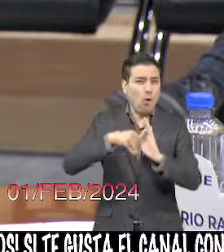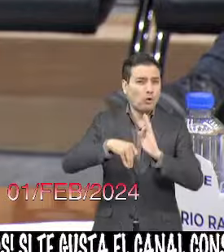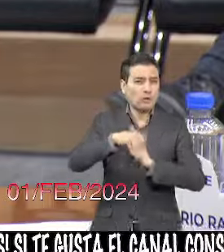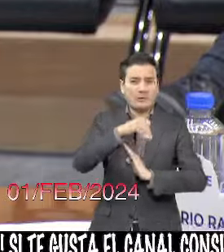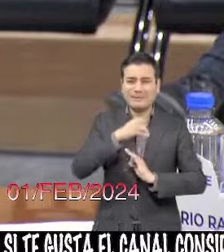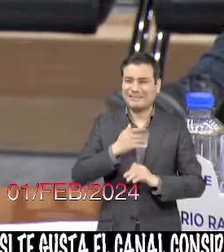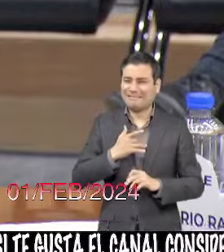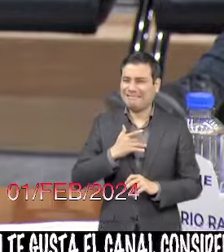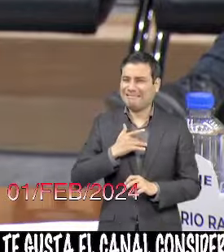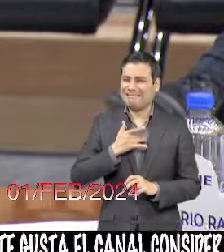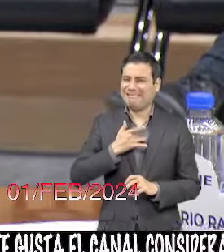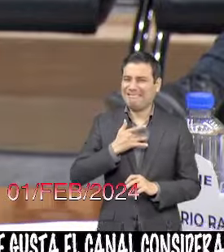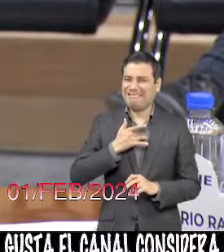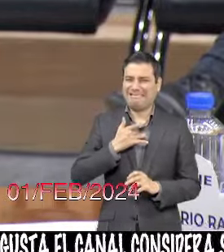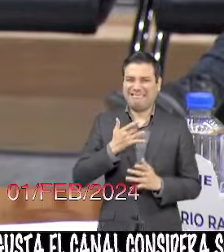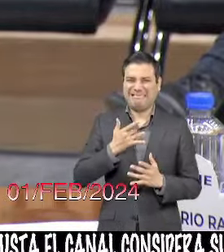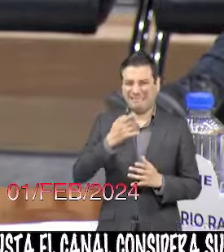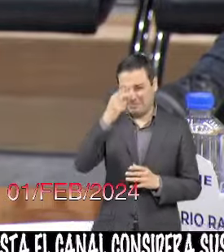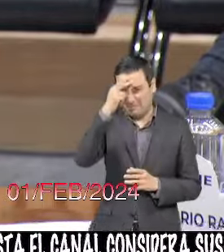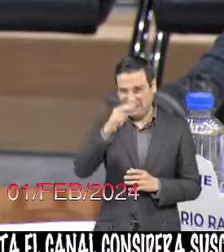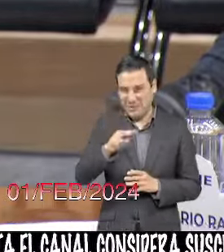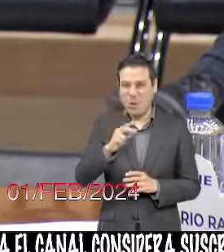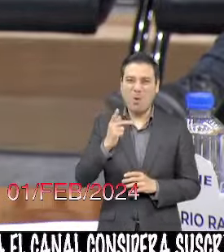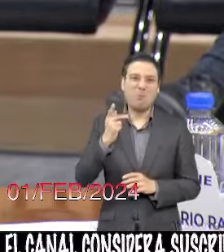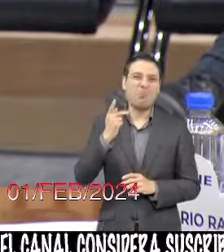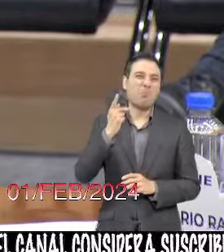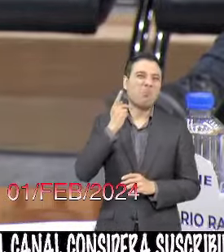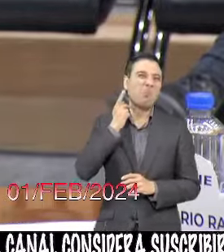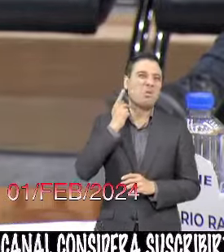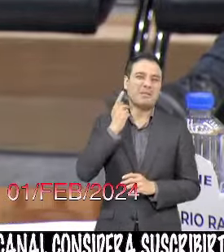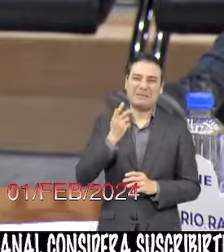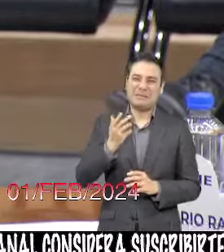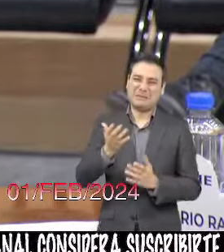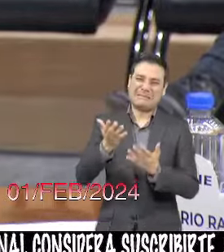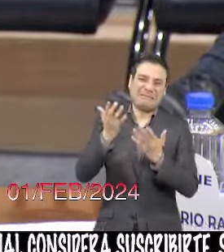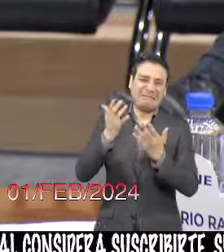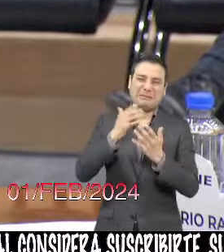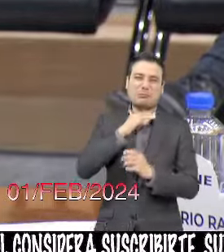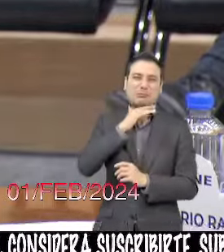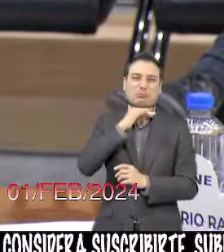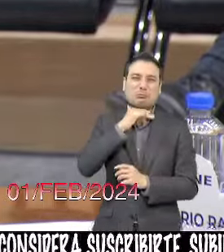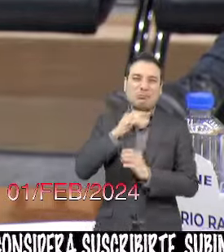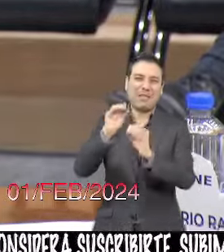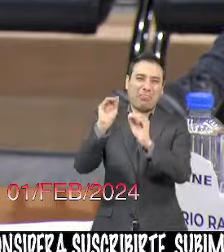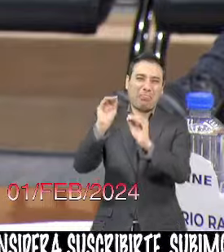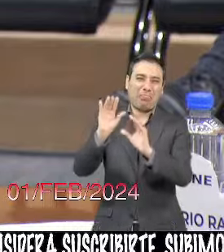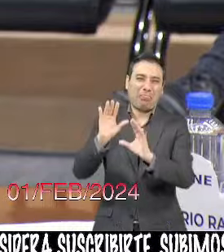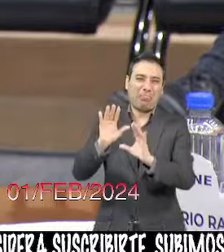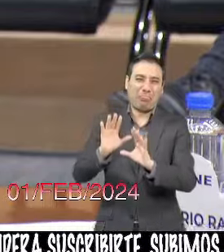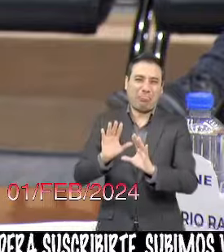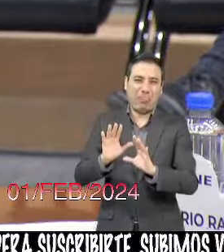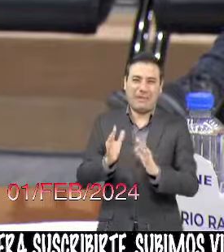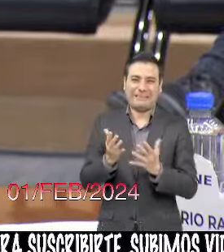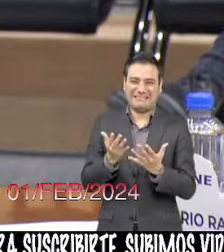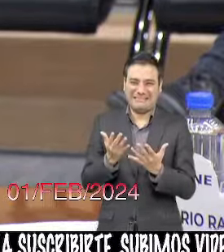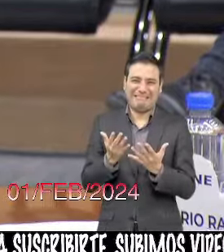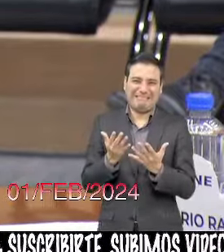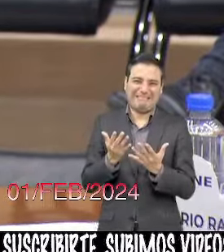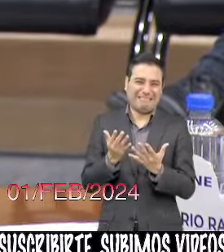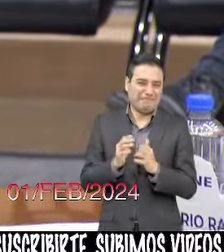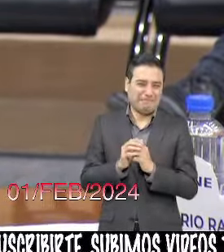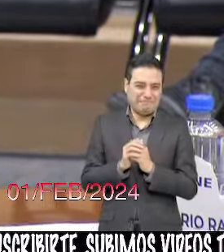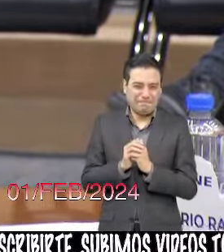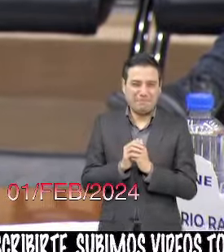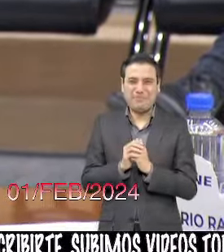de la actividad política en este país se lleva de manera sucia. Y por tanto, se denigran a